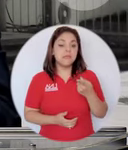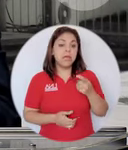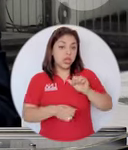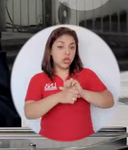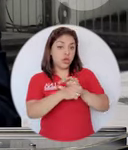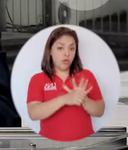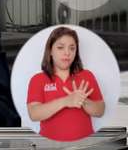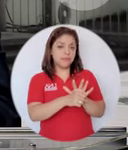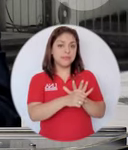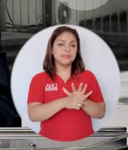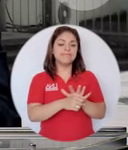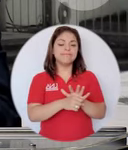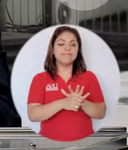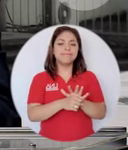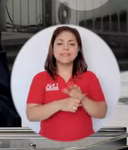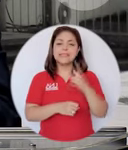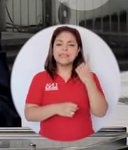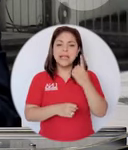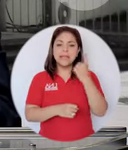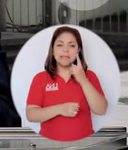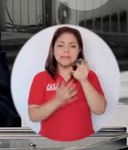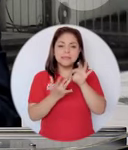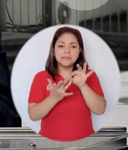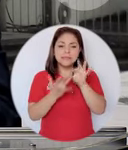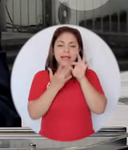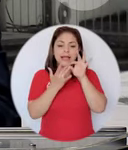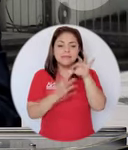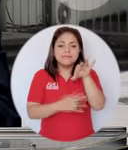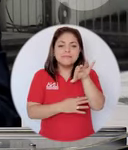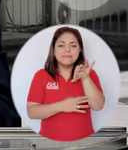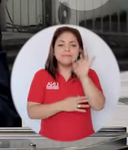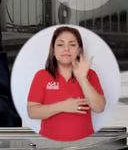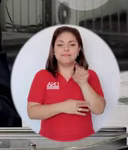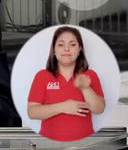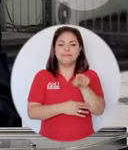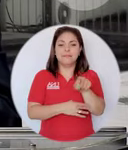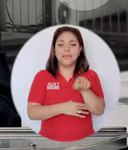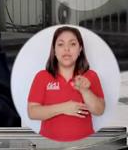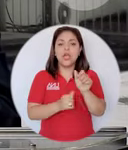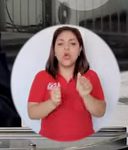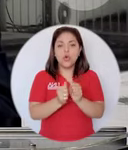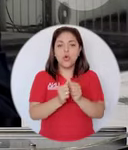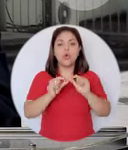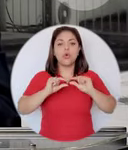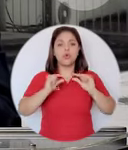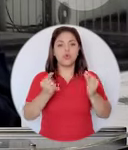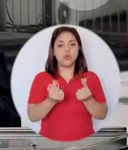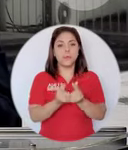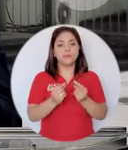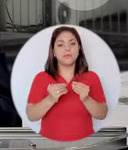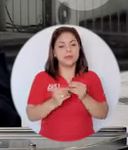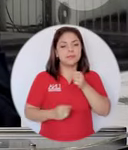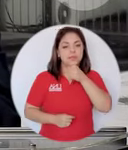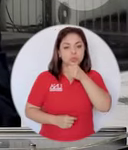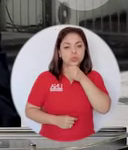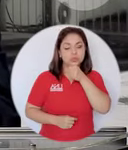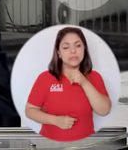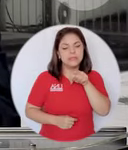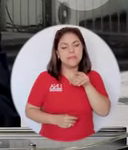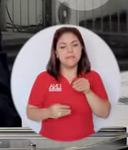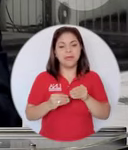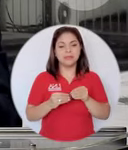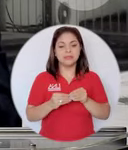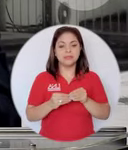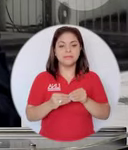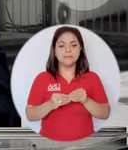se ha caracterizado por tener una especial predilección de manifestaciones más severas entre los grupos más avanzados de la